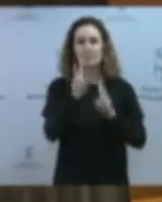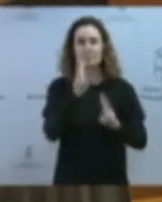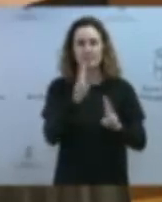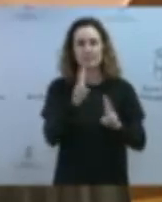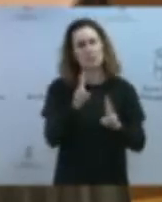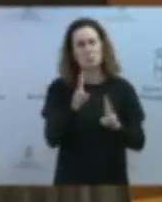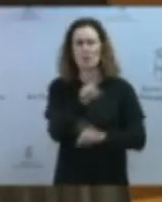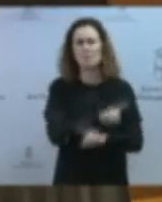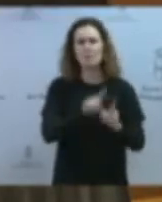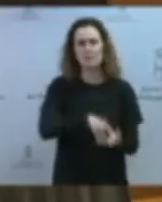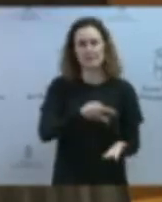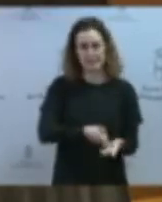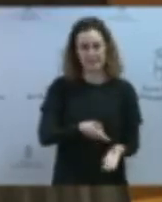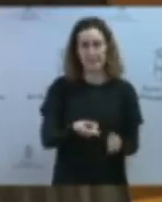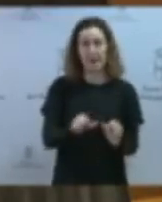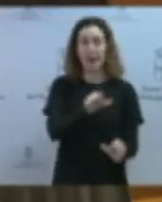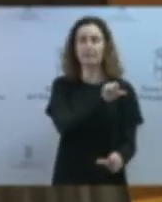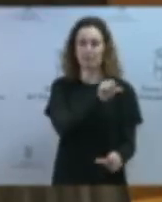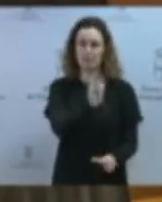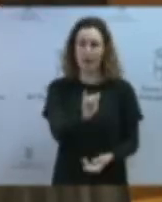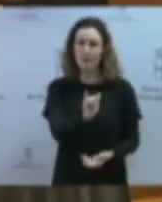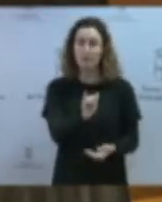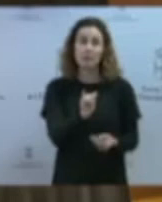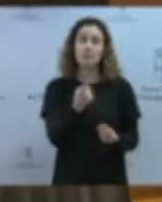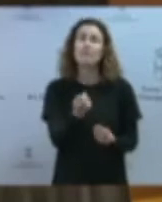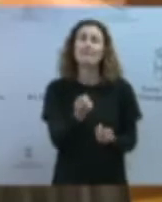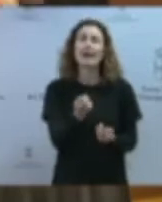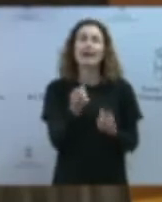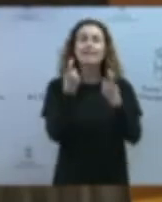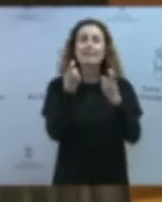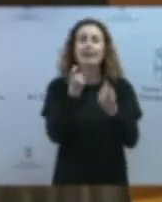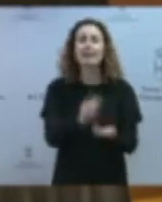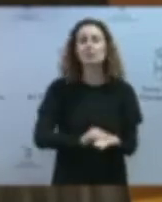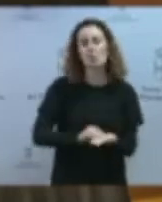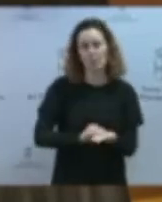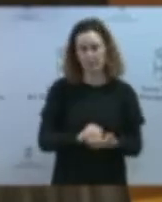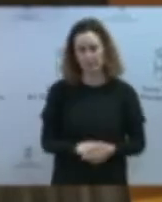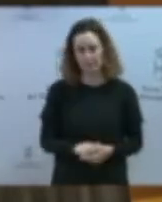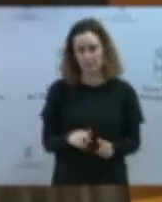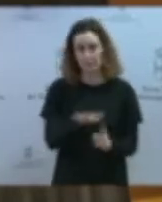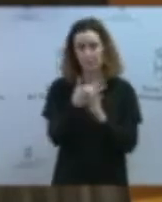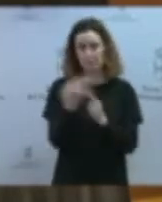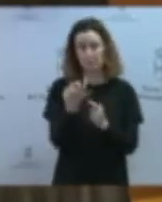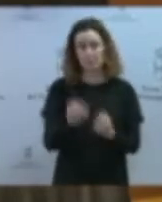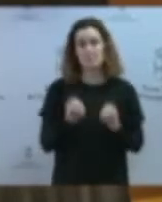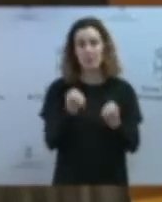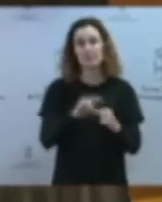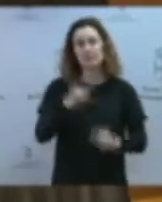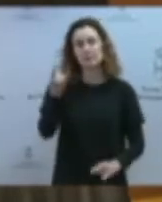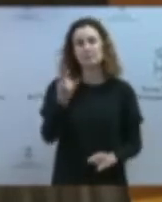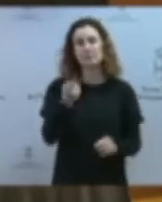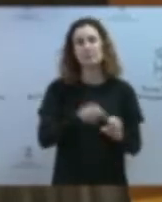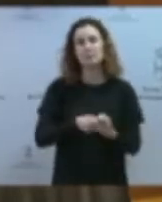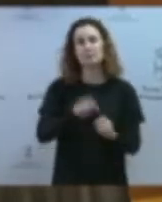que no se había hecho lo suficiente por cerrar. En ese contexto se debe marcar el refuerzo extraordinario también de las plantillas, que solicitó el profesorado a la comunidad